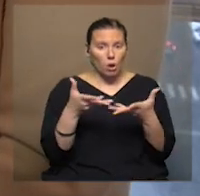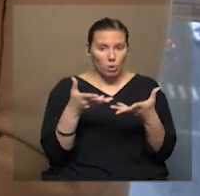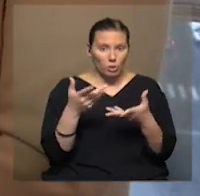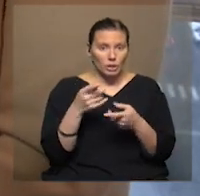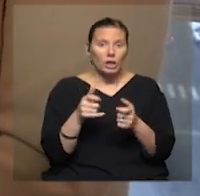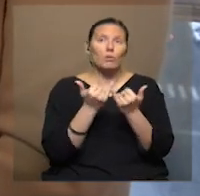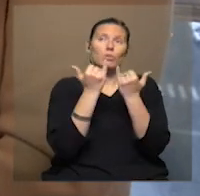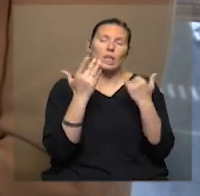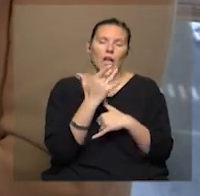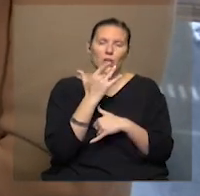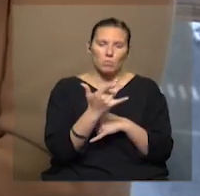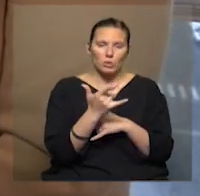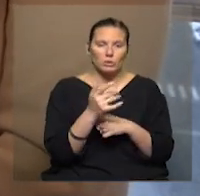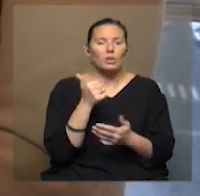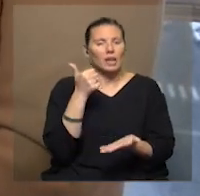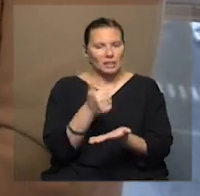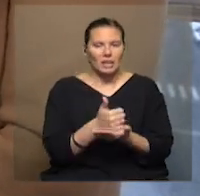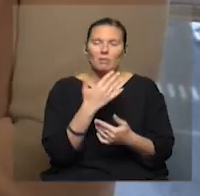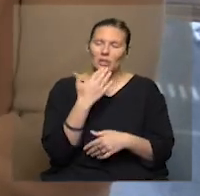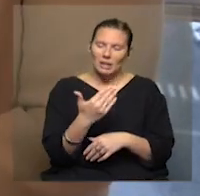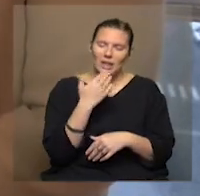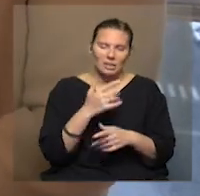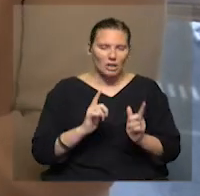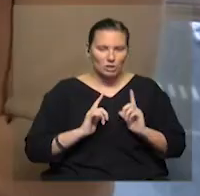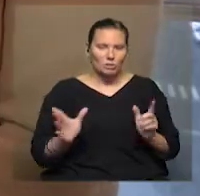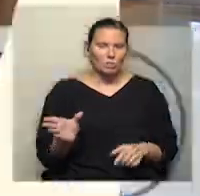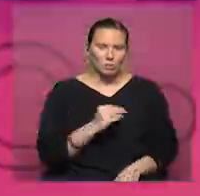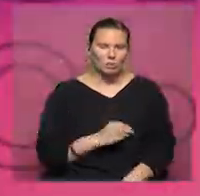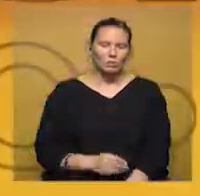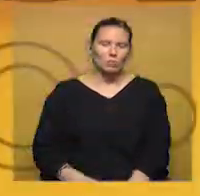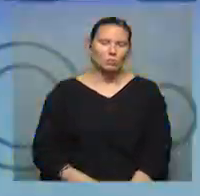que tengan un día divino y bueno, estaremos allí. Muchas gracias, los esperamos a todos.